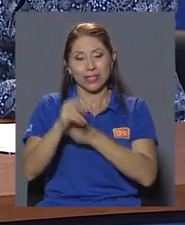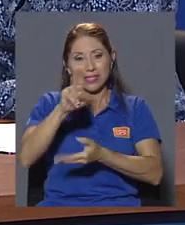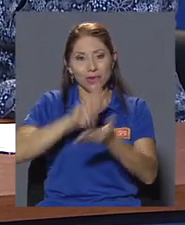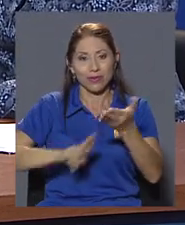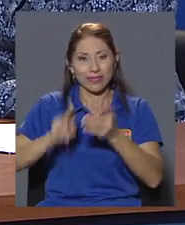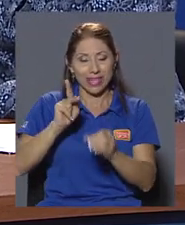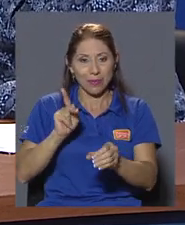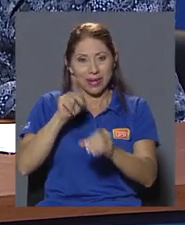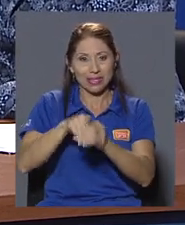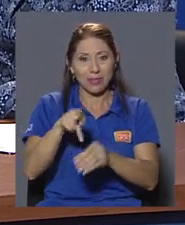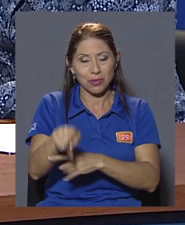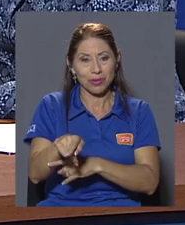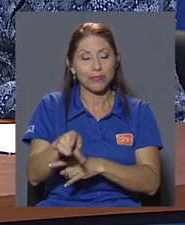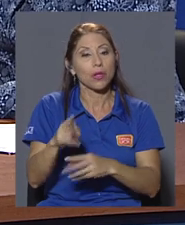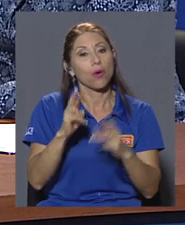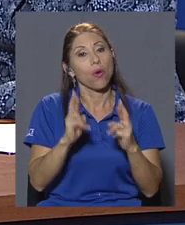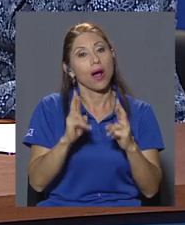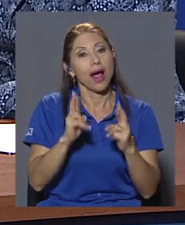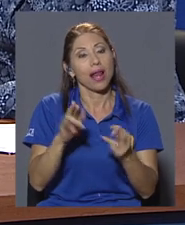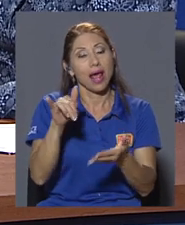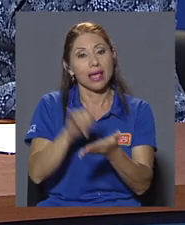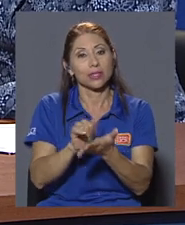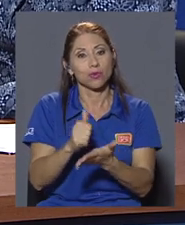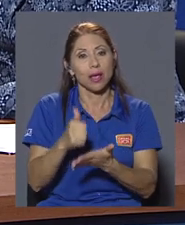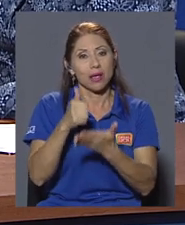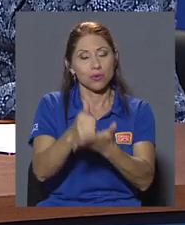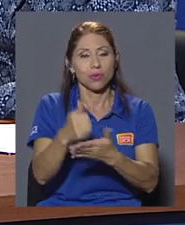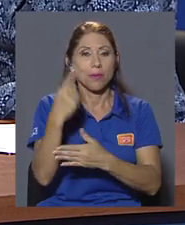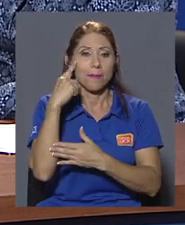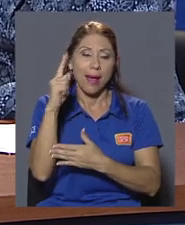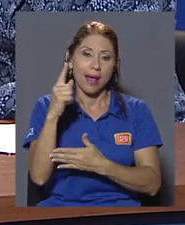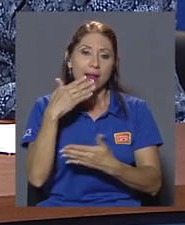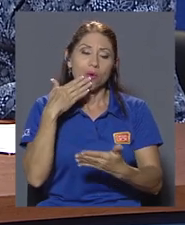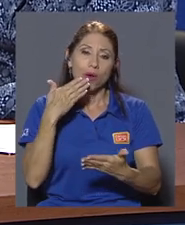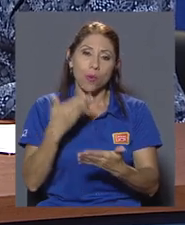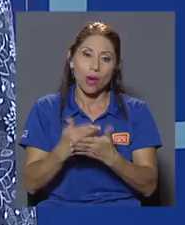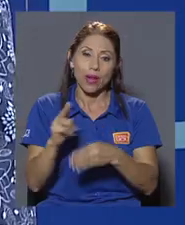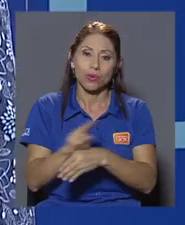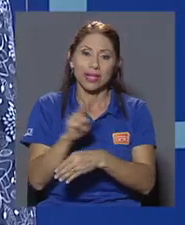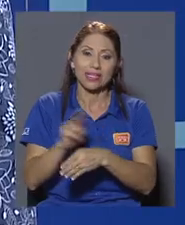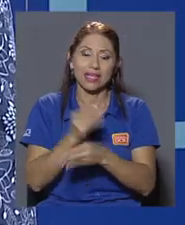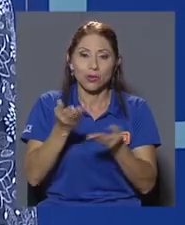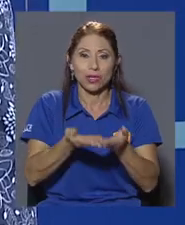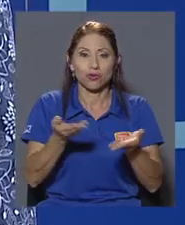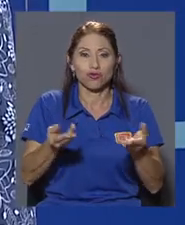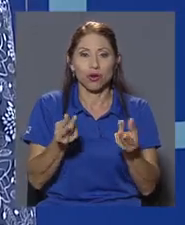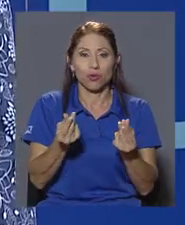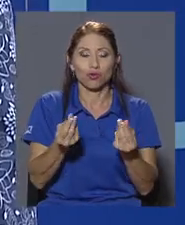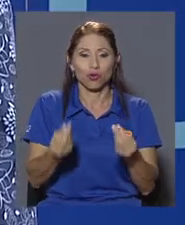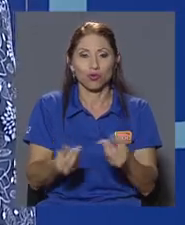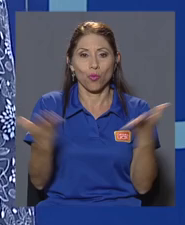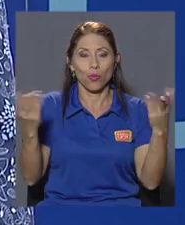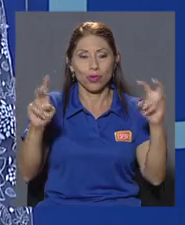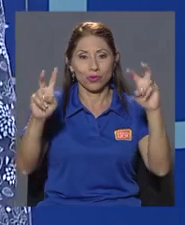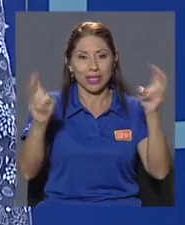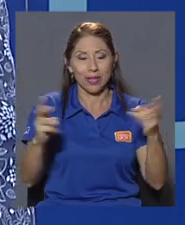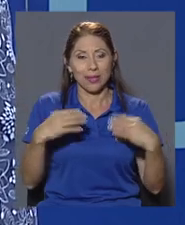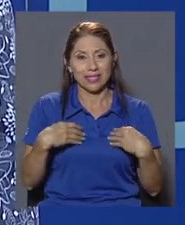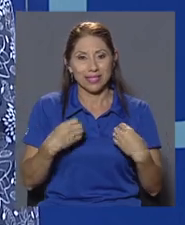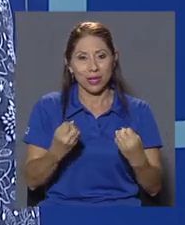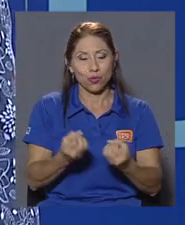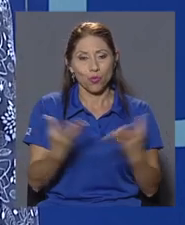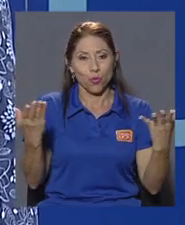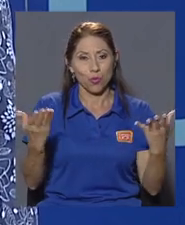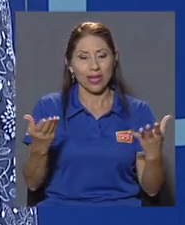que están participando y ojalá que esto ayude para que haya una buena utilización de los recursos públicos en temas de salud